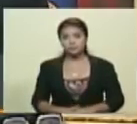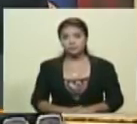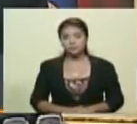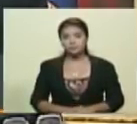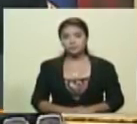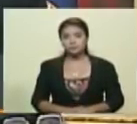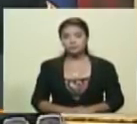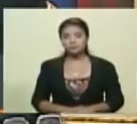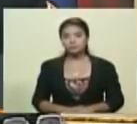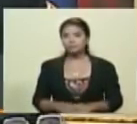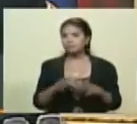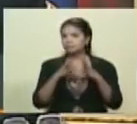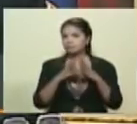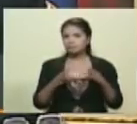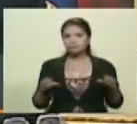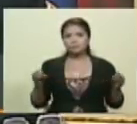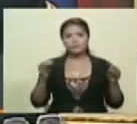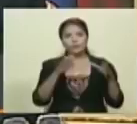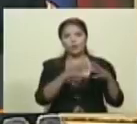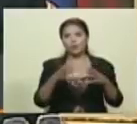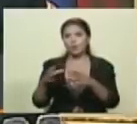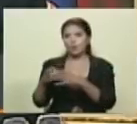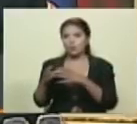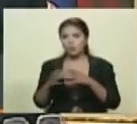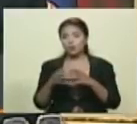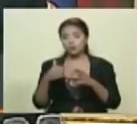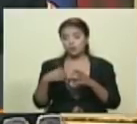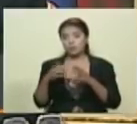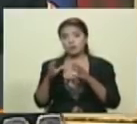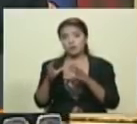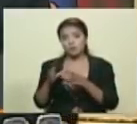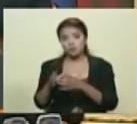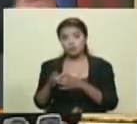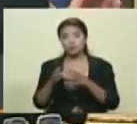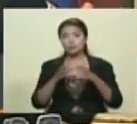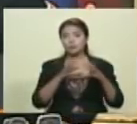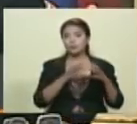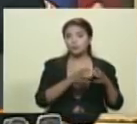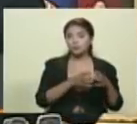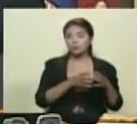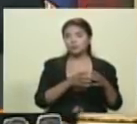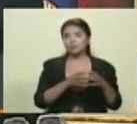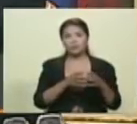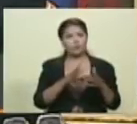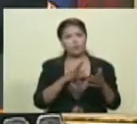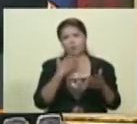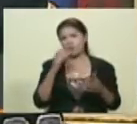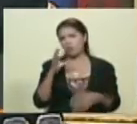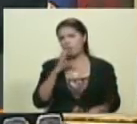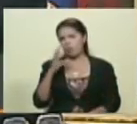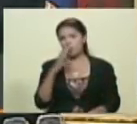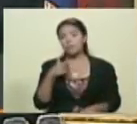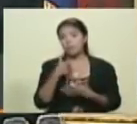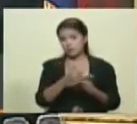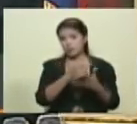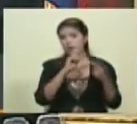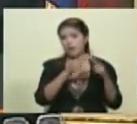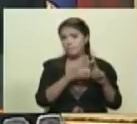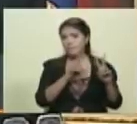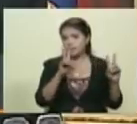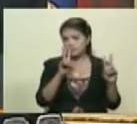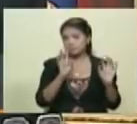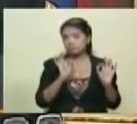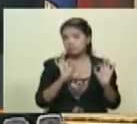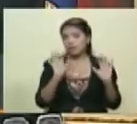de todos los sectores, yo me he reunido, bueno, con media Colombia en estos años para ayudar a la paz. Nos